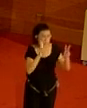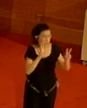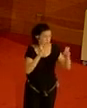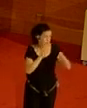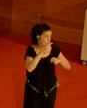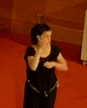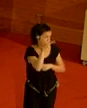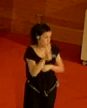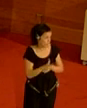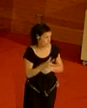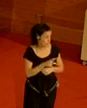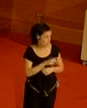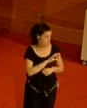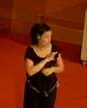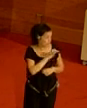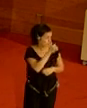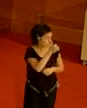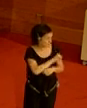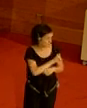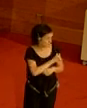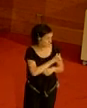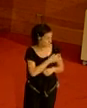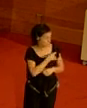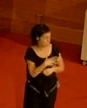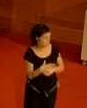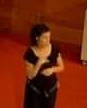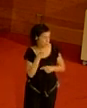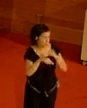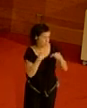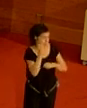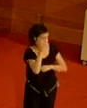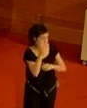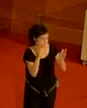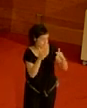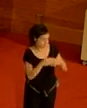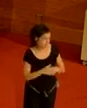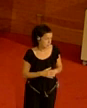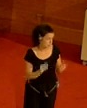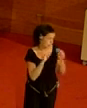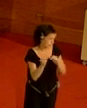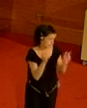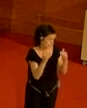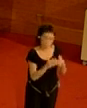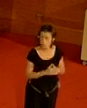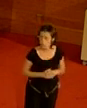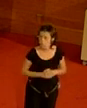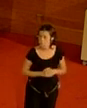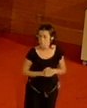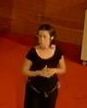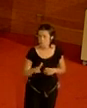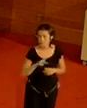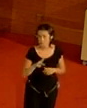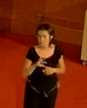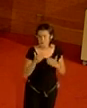gaurko ez da egongo zine Forum bueno Muchas gracias por la participación Y por